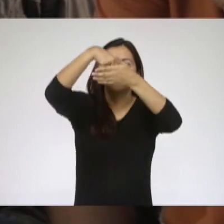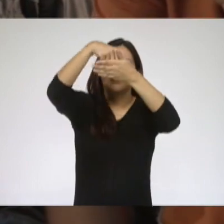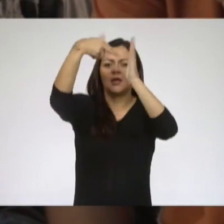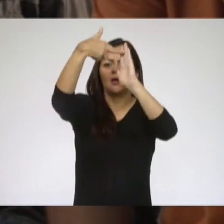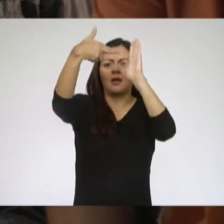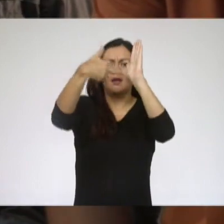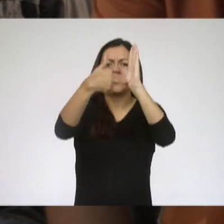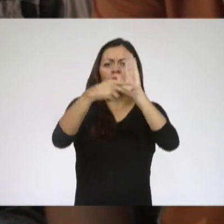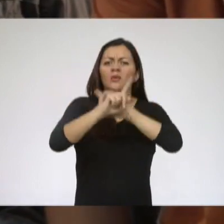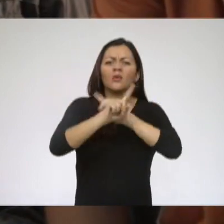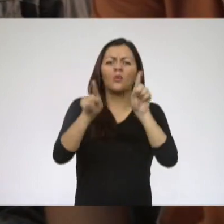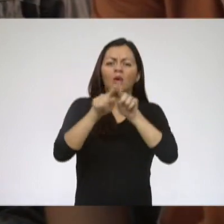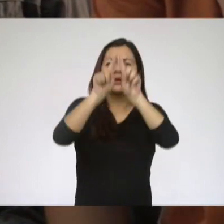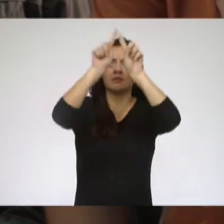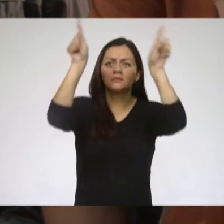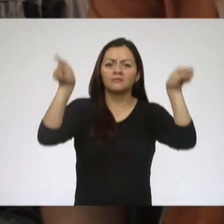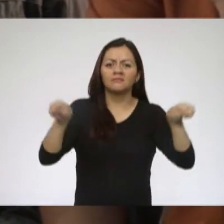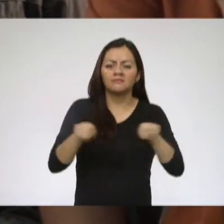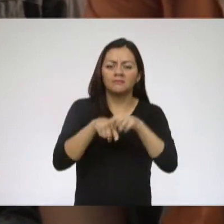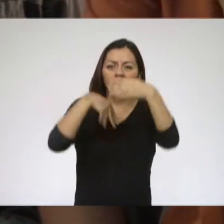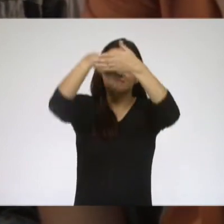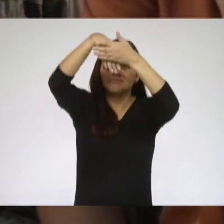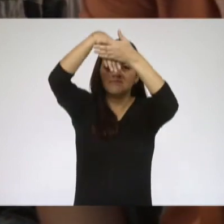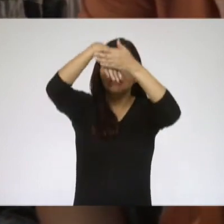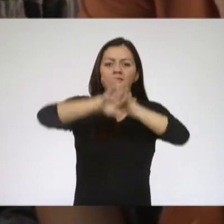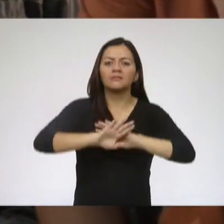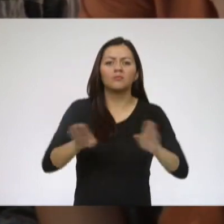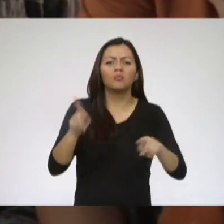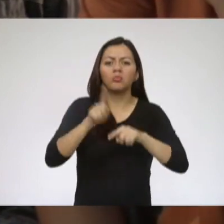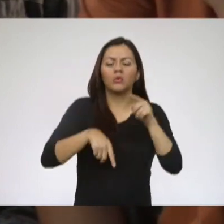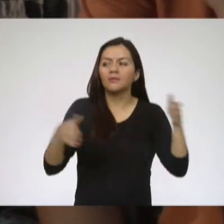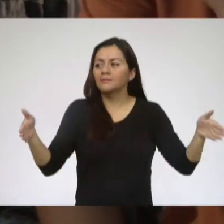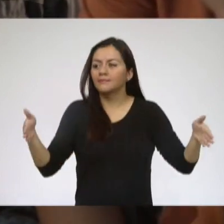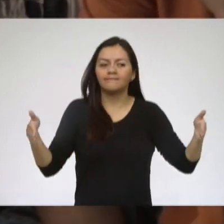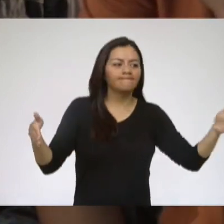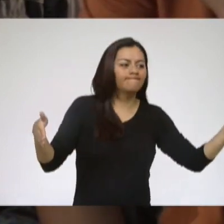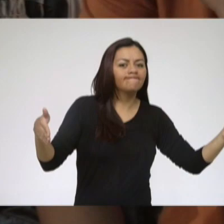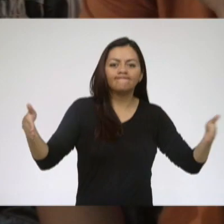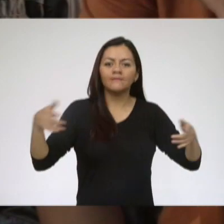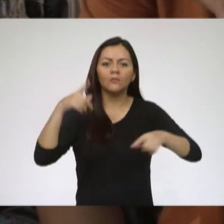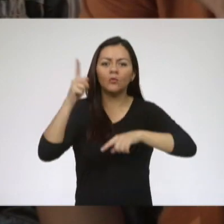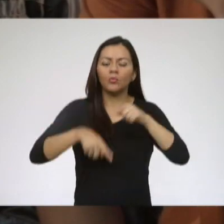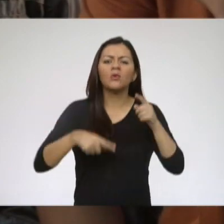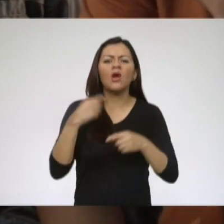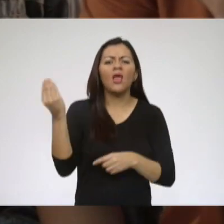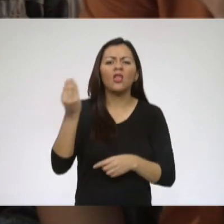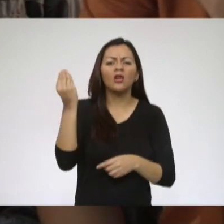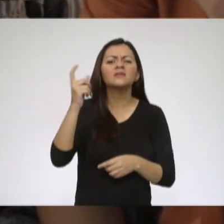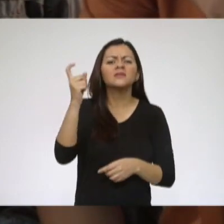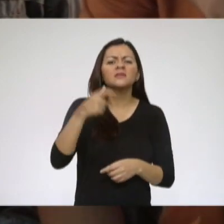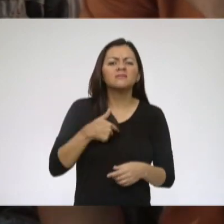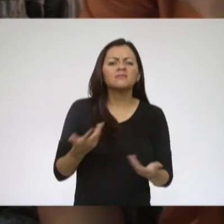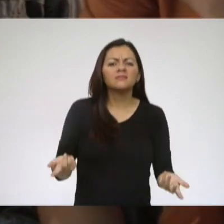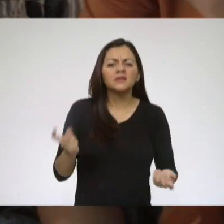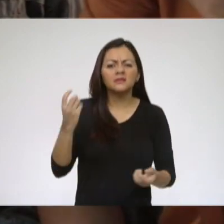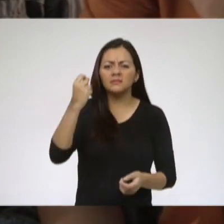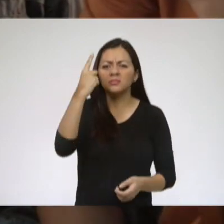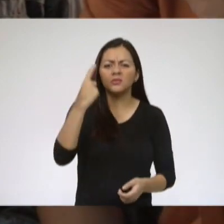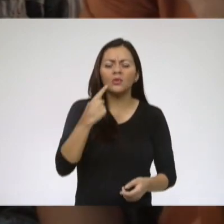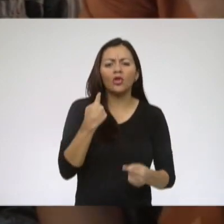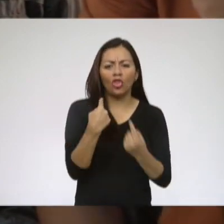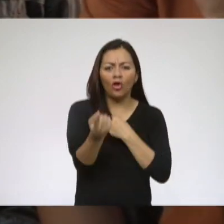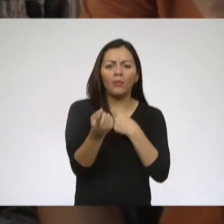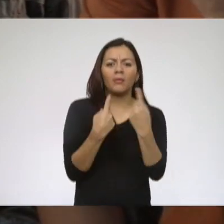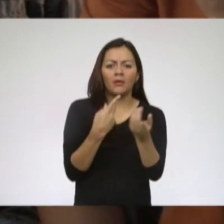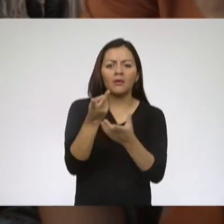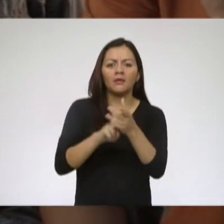así, cuadradas. Tú estás ahí, no puedes, no tienes chance de salir. ¿Qué es lo que nosotros necesitamos? Necesitamos que sea una vía de doble, entrada